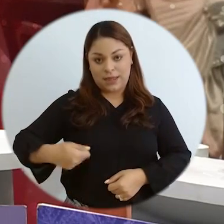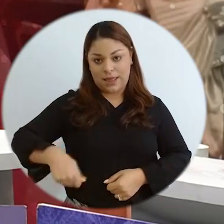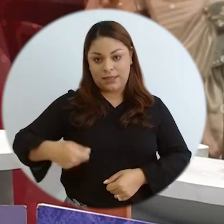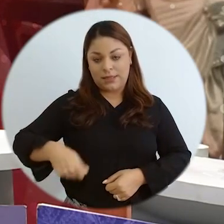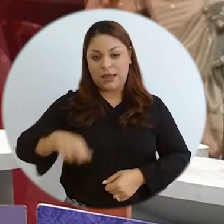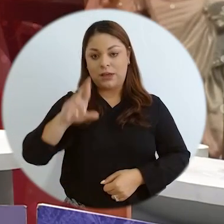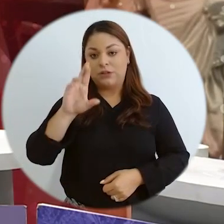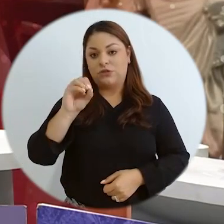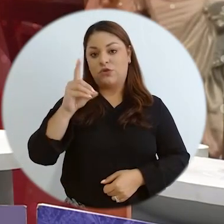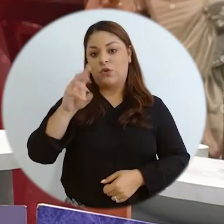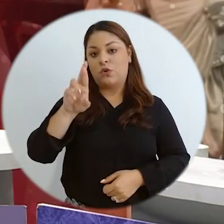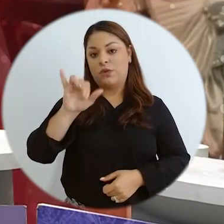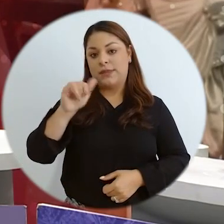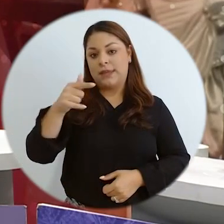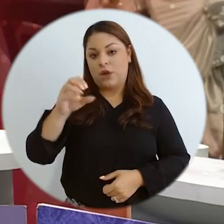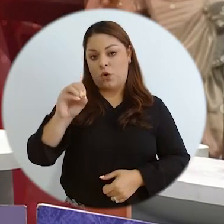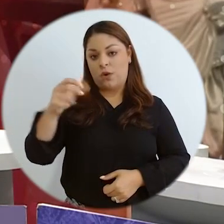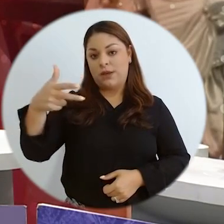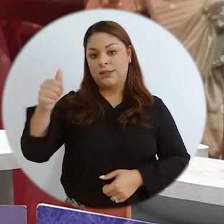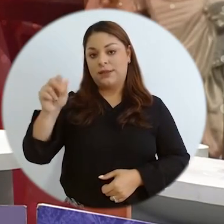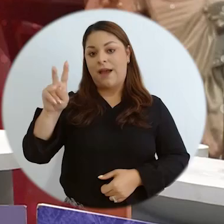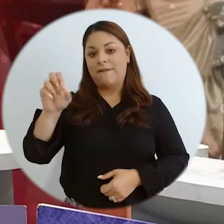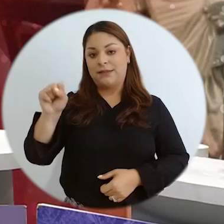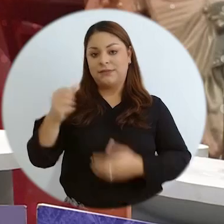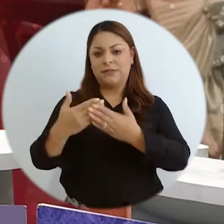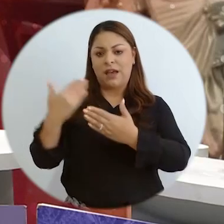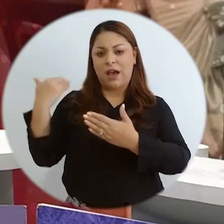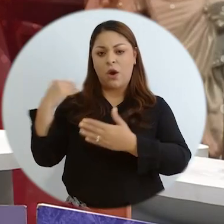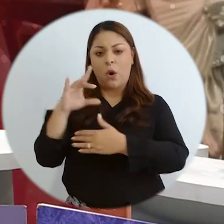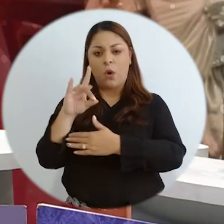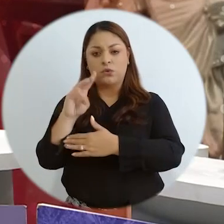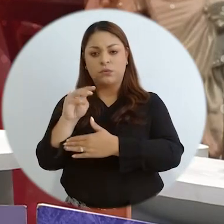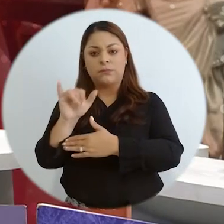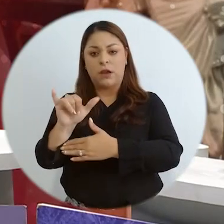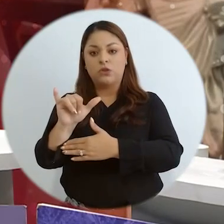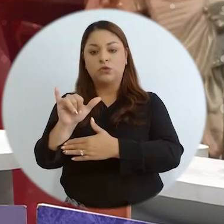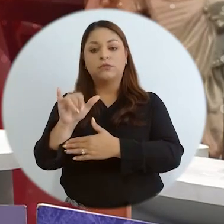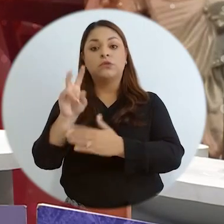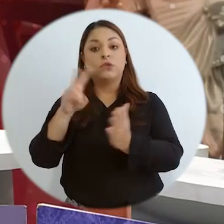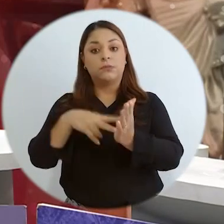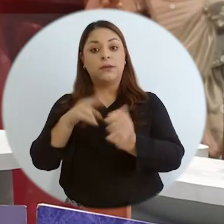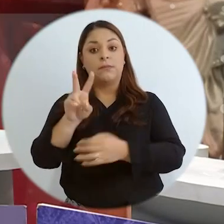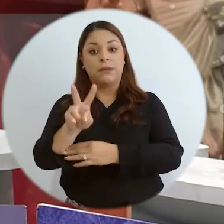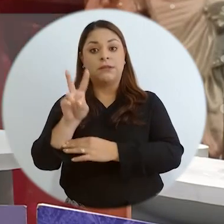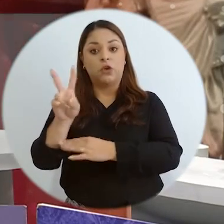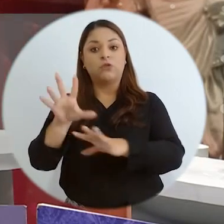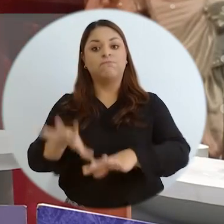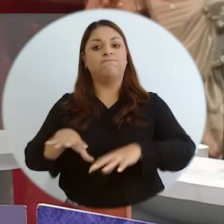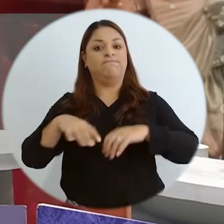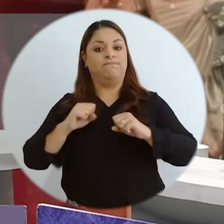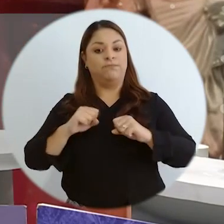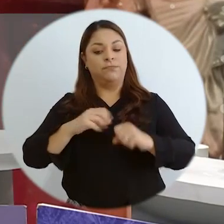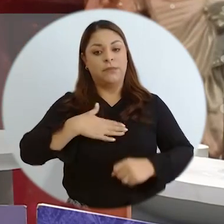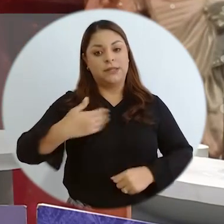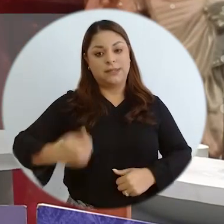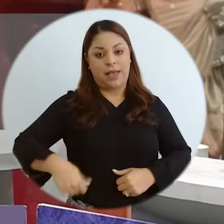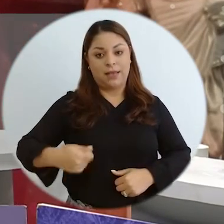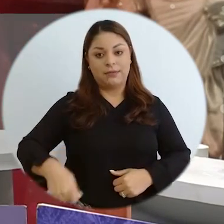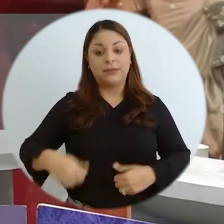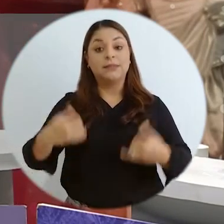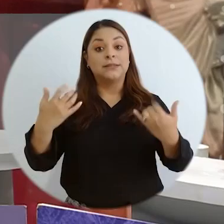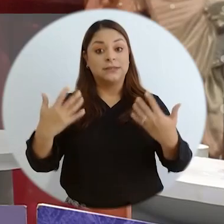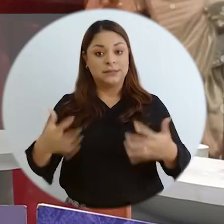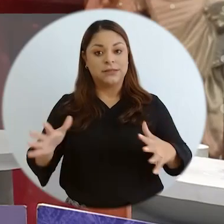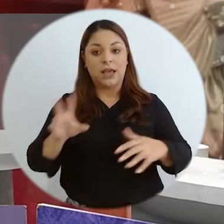quien asumió su presidencia el 8 de mayo del 2022. En el marco de estos